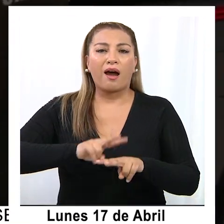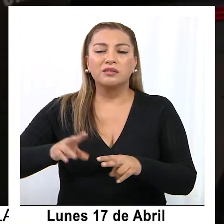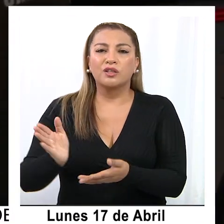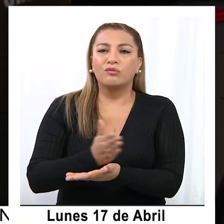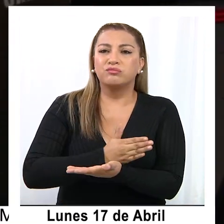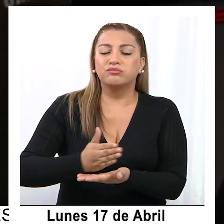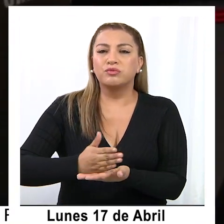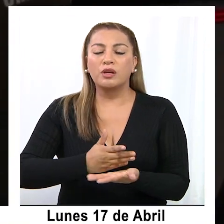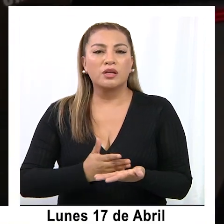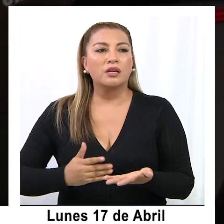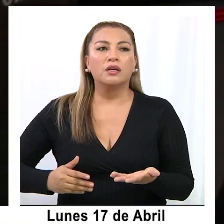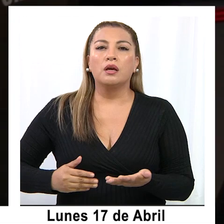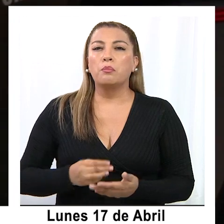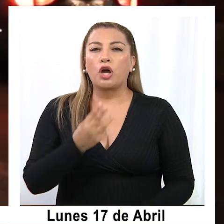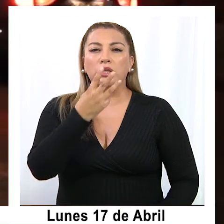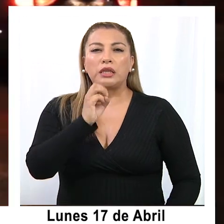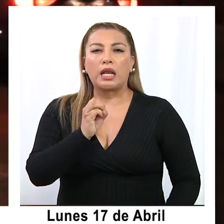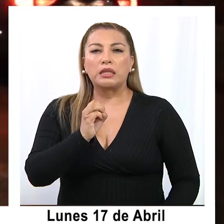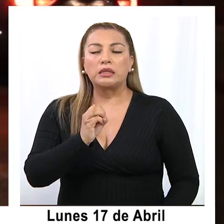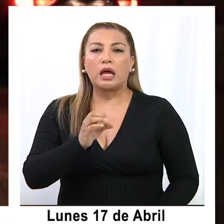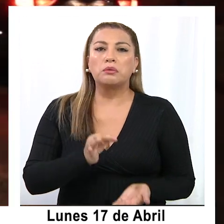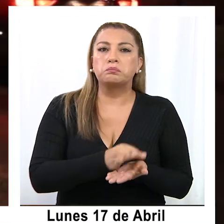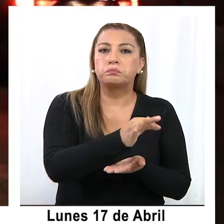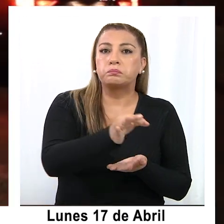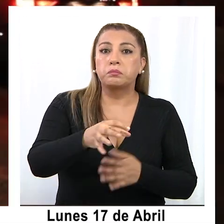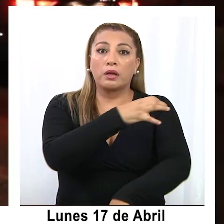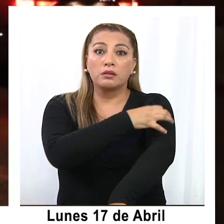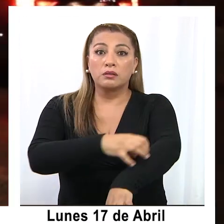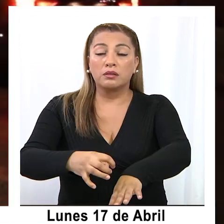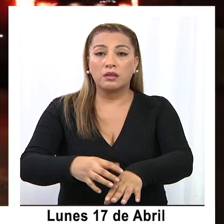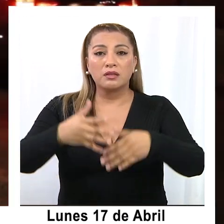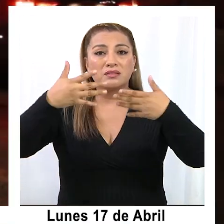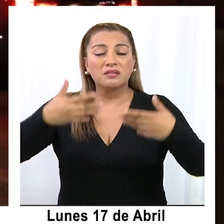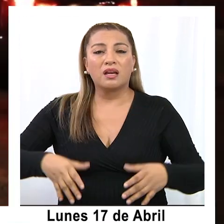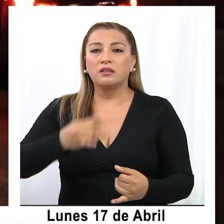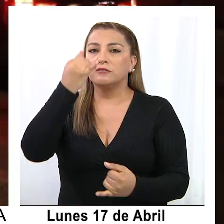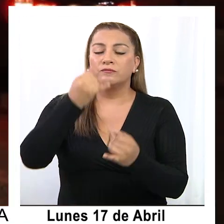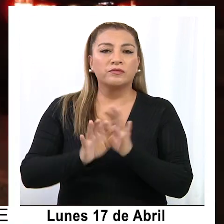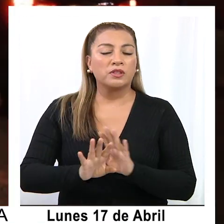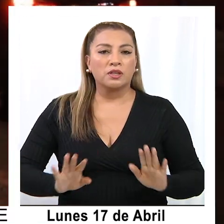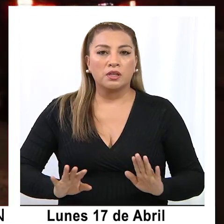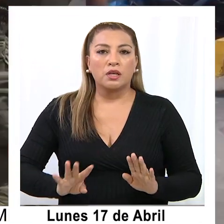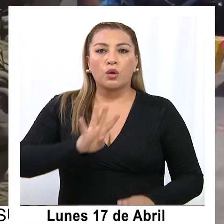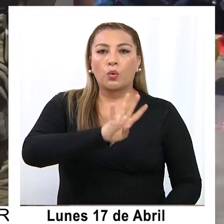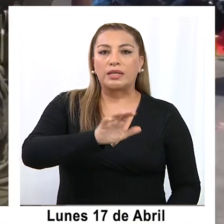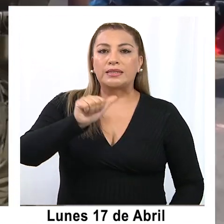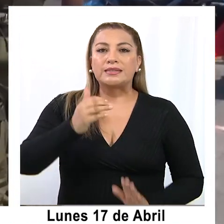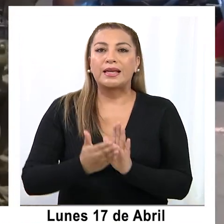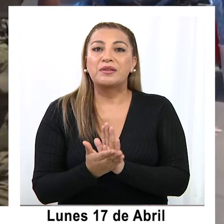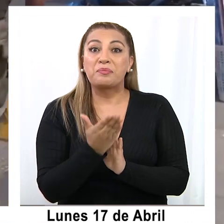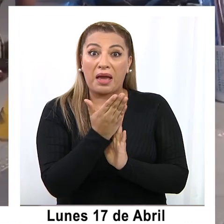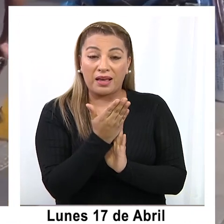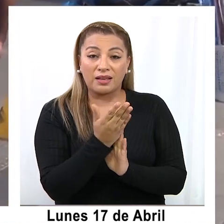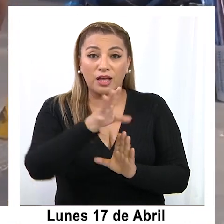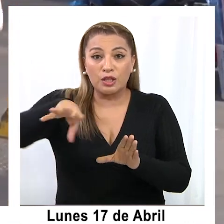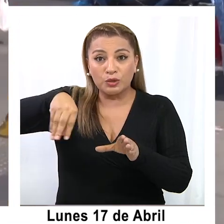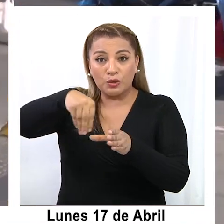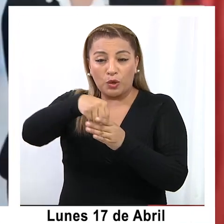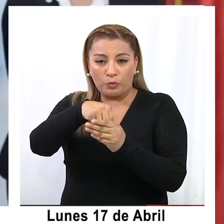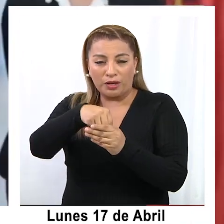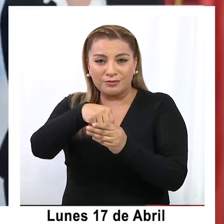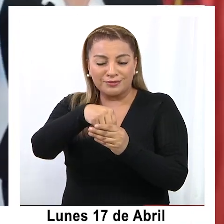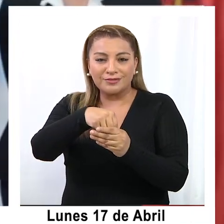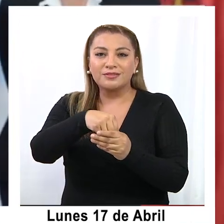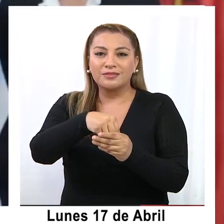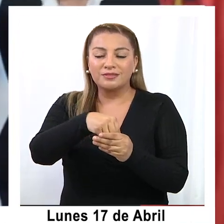iniciar el plan con 30 comunas, finalmente se decidió ampliarlo a 46, incorporando a